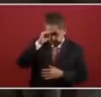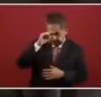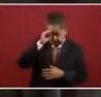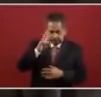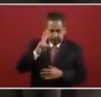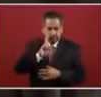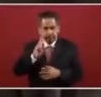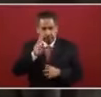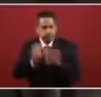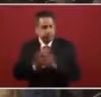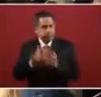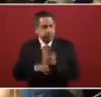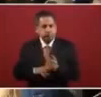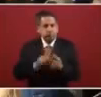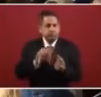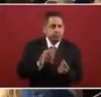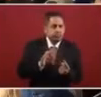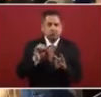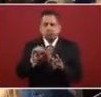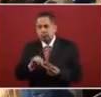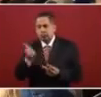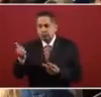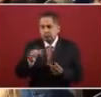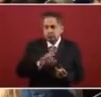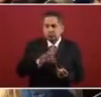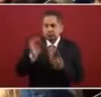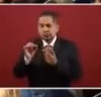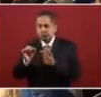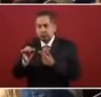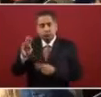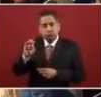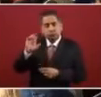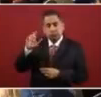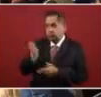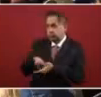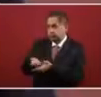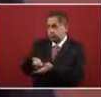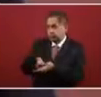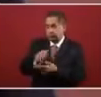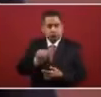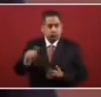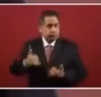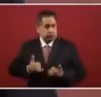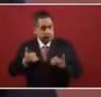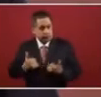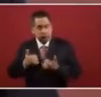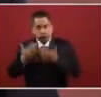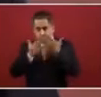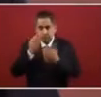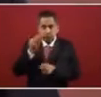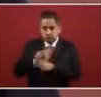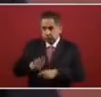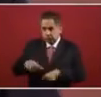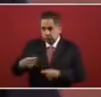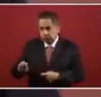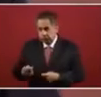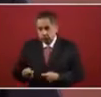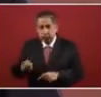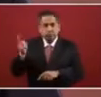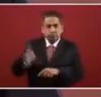la opción, la posibilidad de que estas becas que se están otorgando a los jóvenes estudiantes, que no se